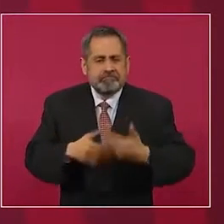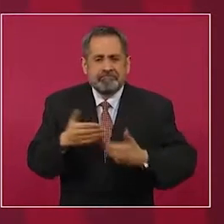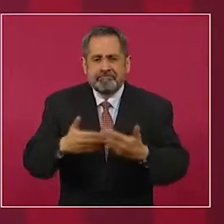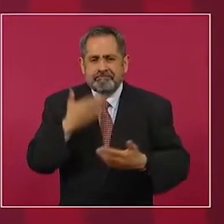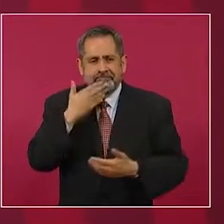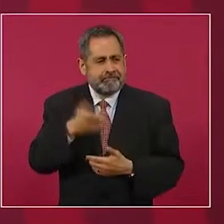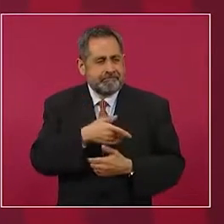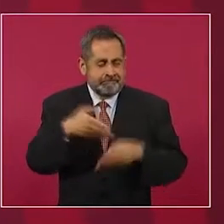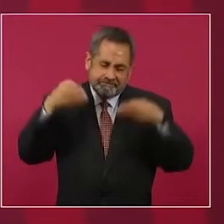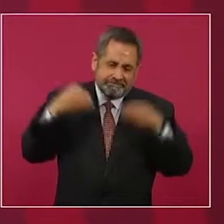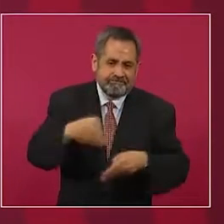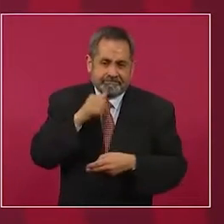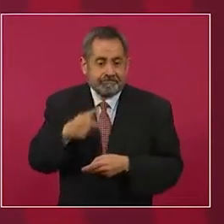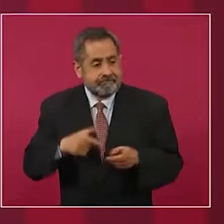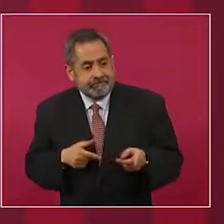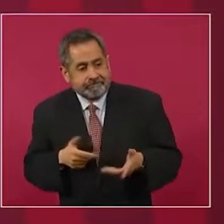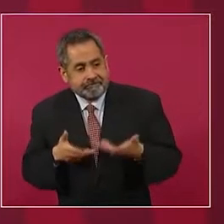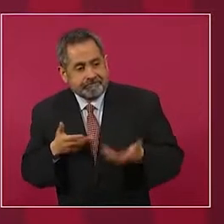no se aplica,